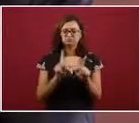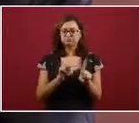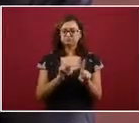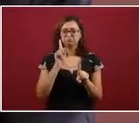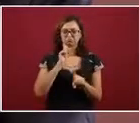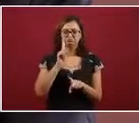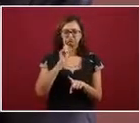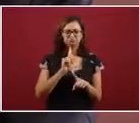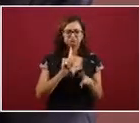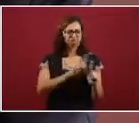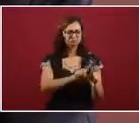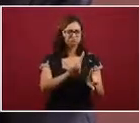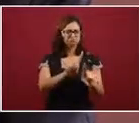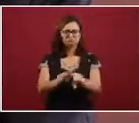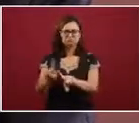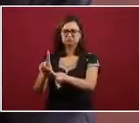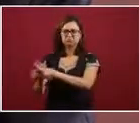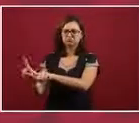mujeres